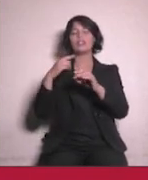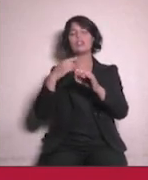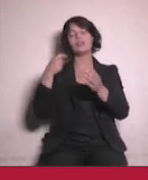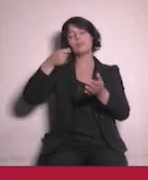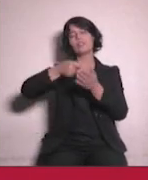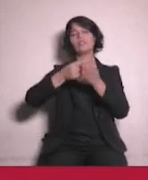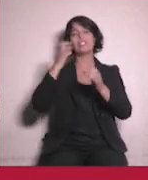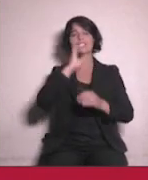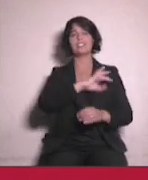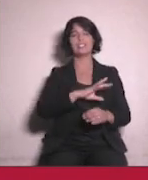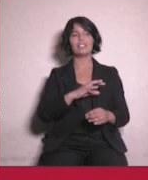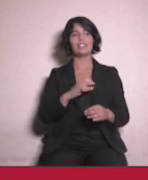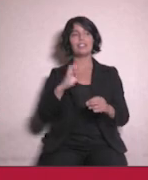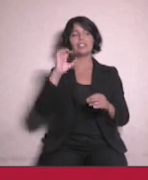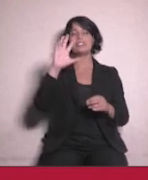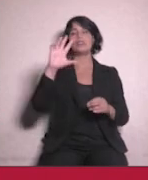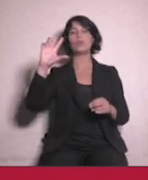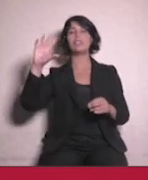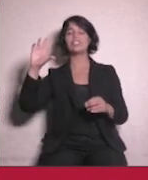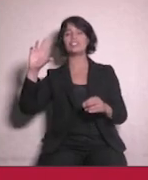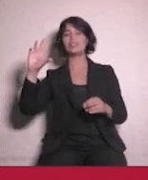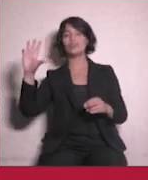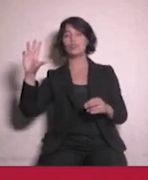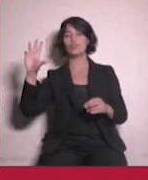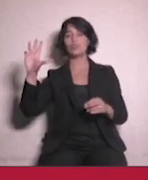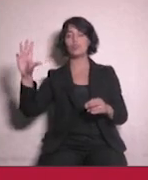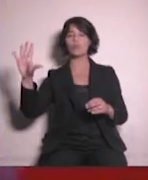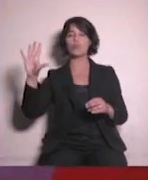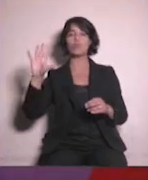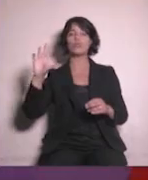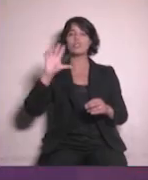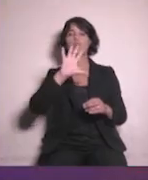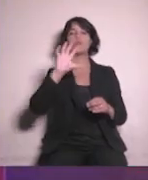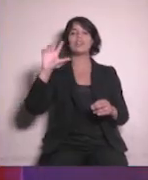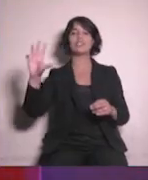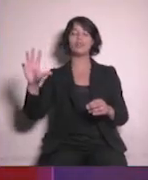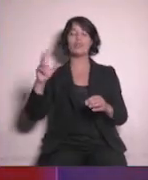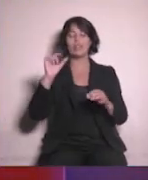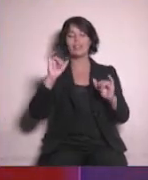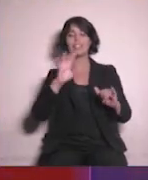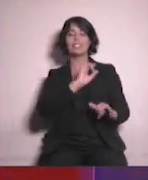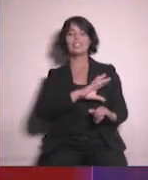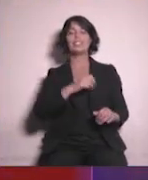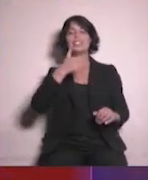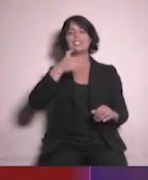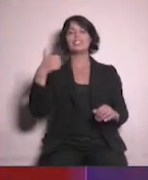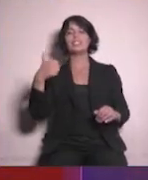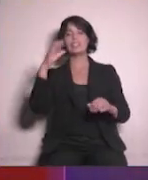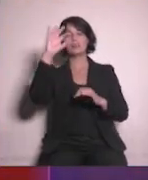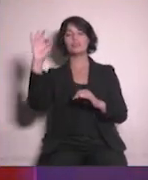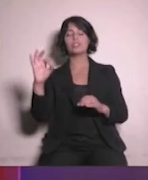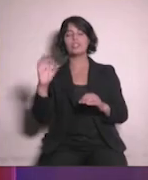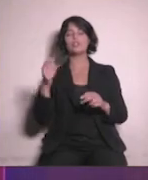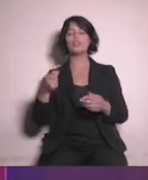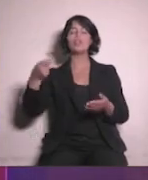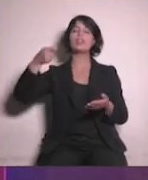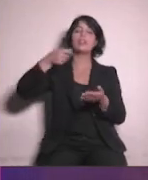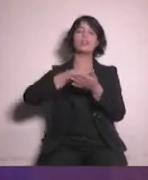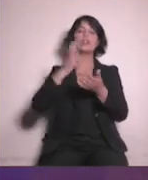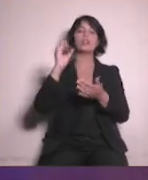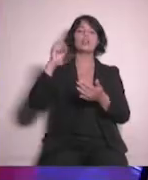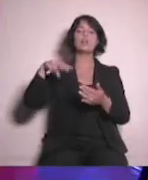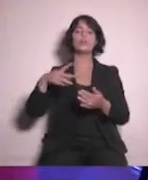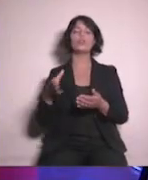renta fija, el 59% está en Chile y el 16% está en bonos del